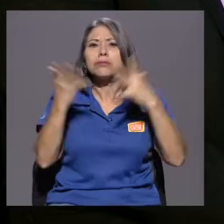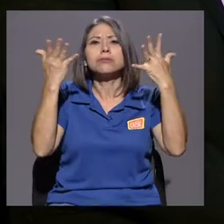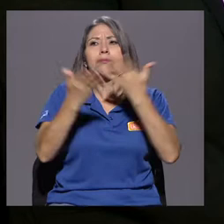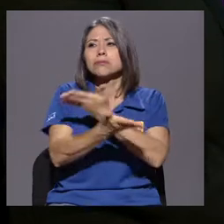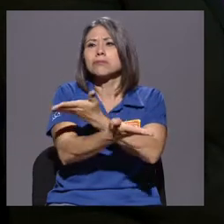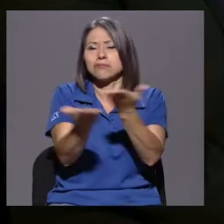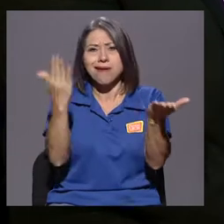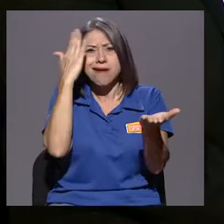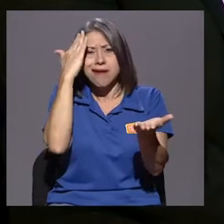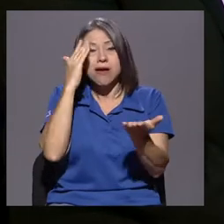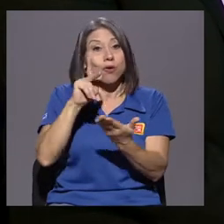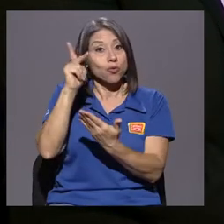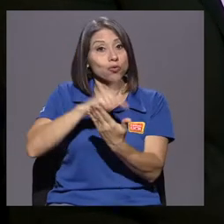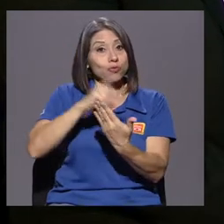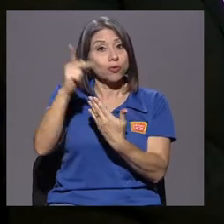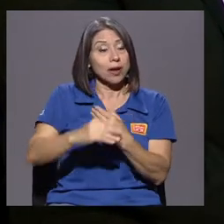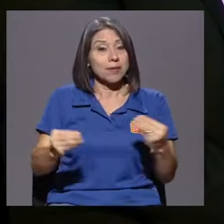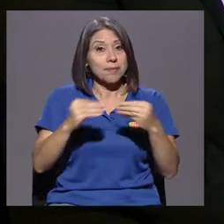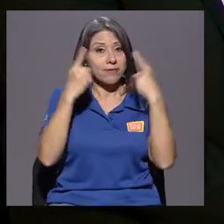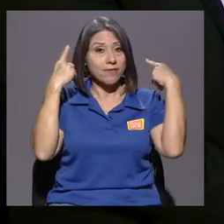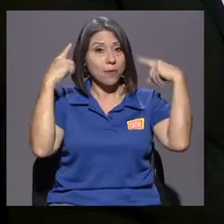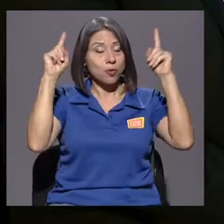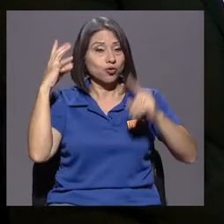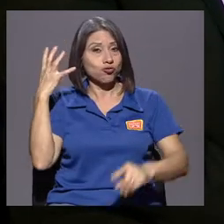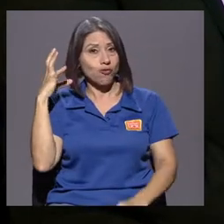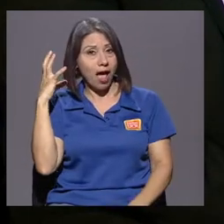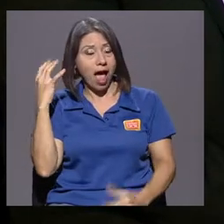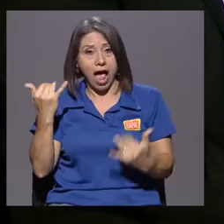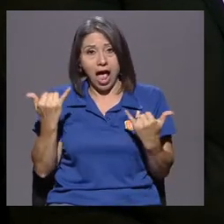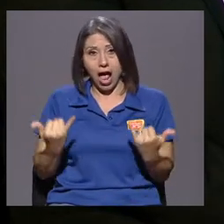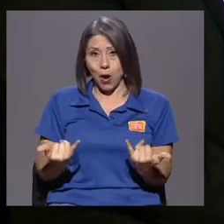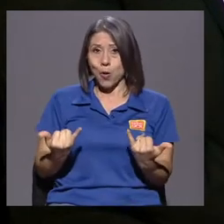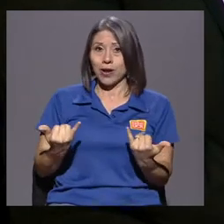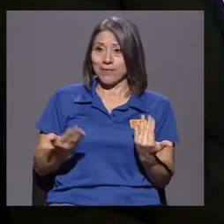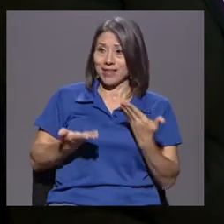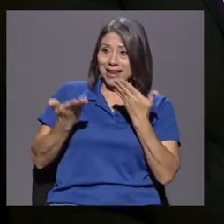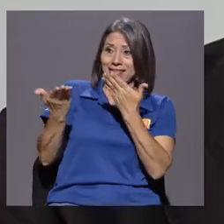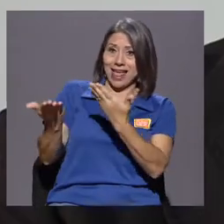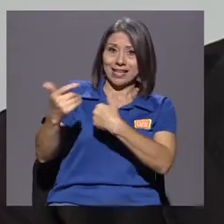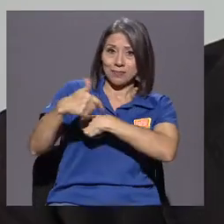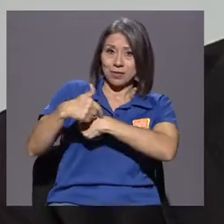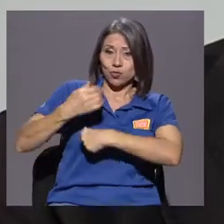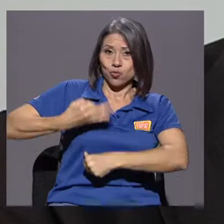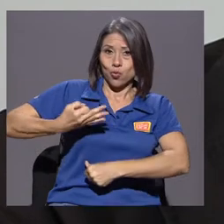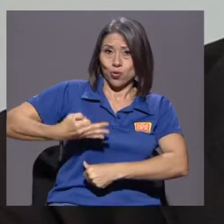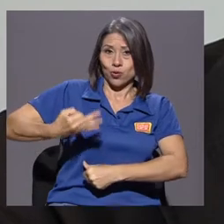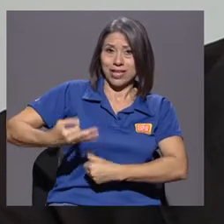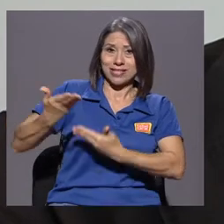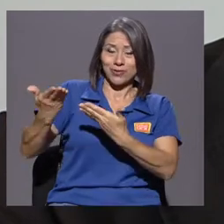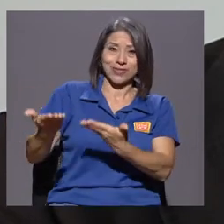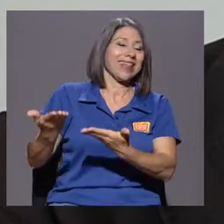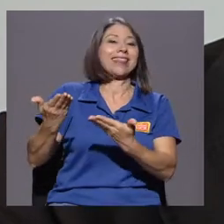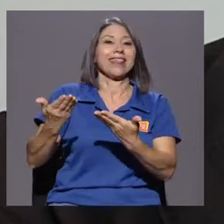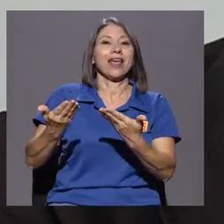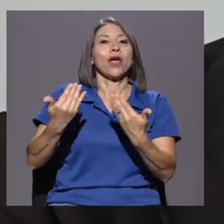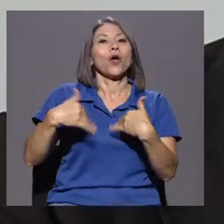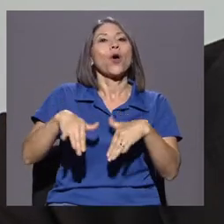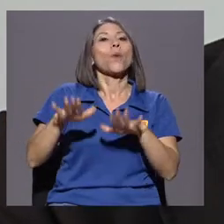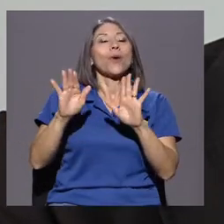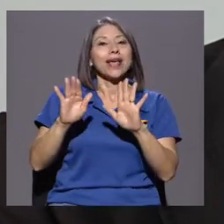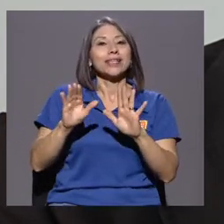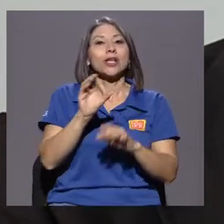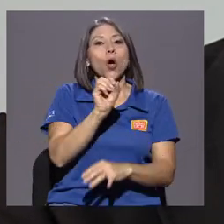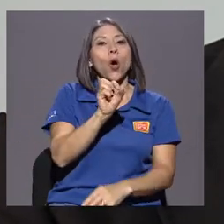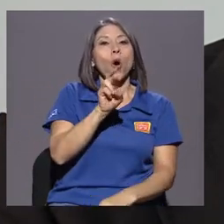uno de los programas más famosos radiofónicos hoy le asignamos a un espacio todos los días como theory grana de nuestro colega